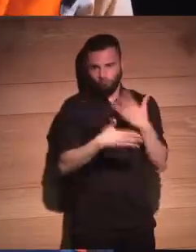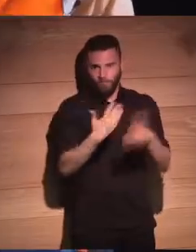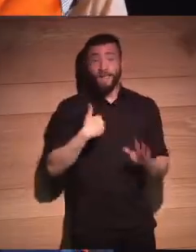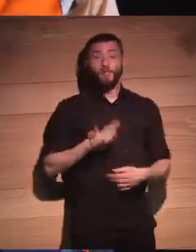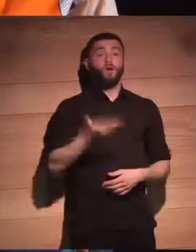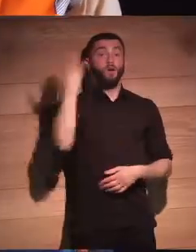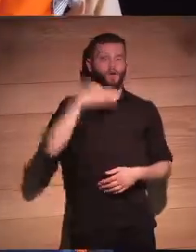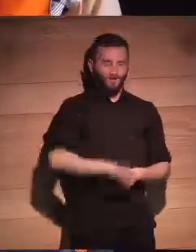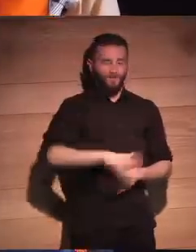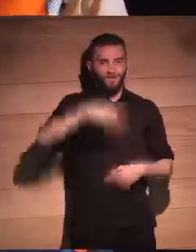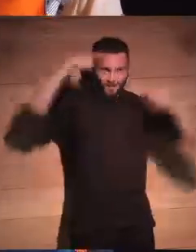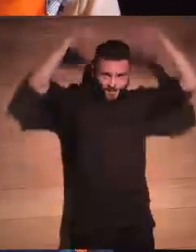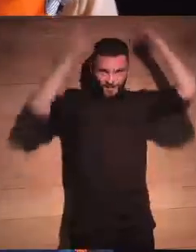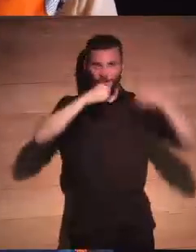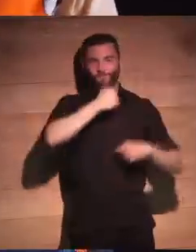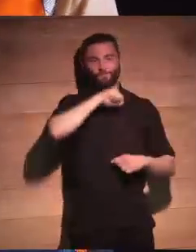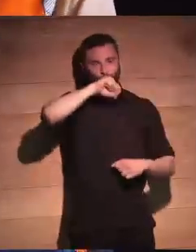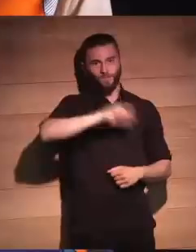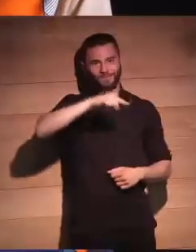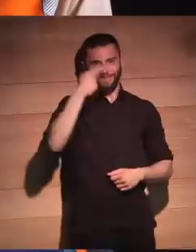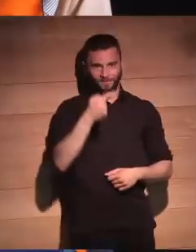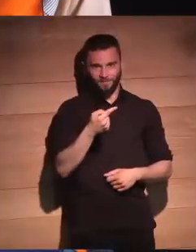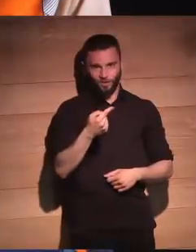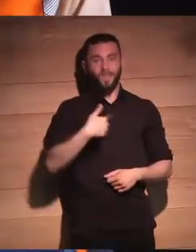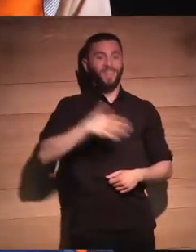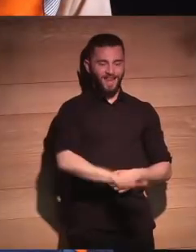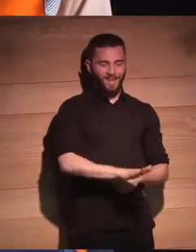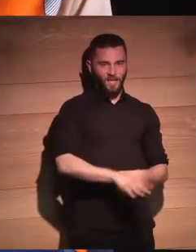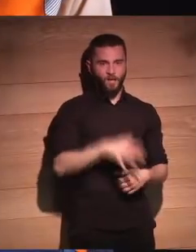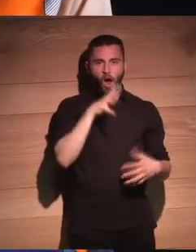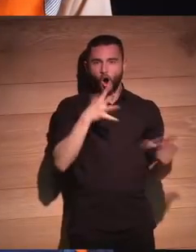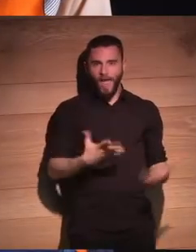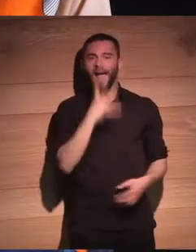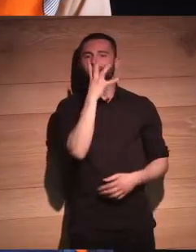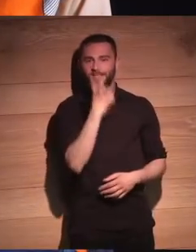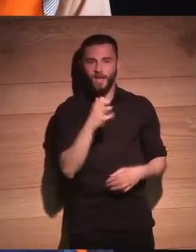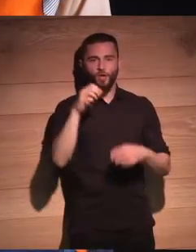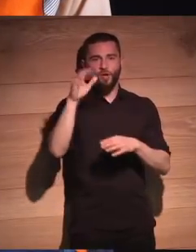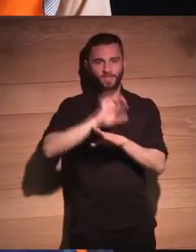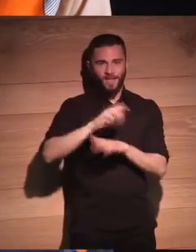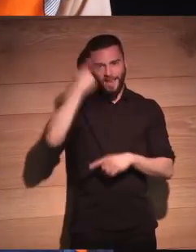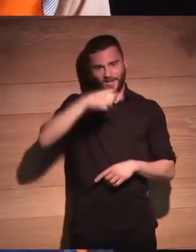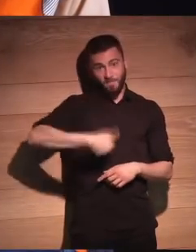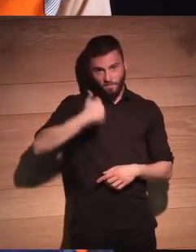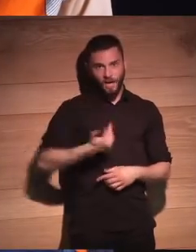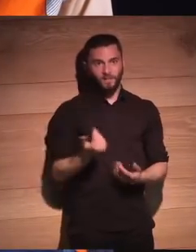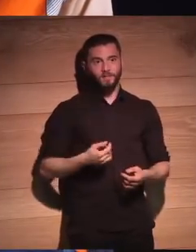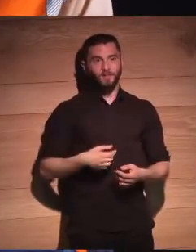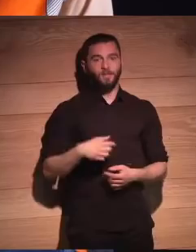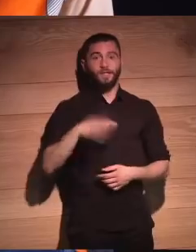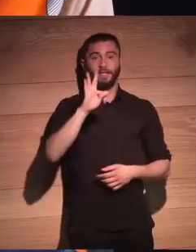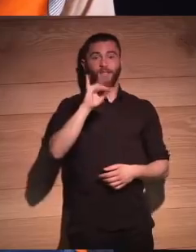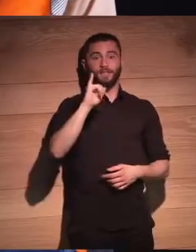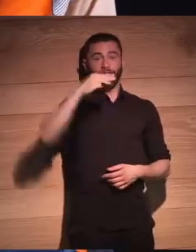kitsch, pero me hacía mucha gracia, ¿no? Pero mi Batman favorito, de verdad, ya poniéndome seriote, de alguien que sabe un poquito más de cine, es sin duda el de Tim